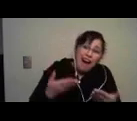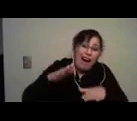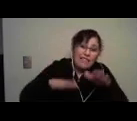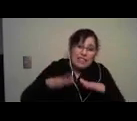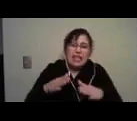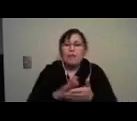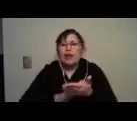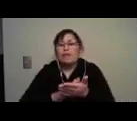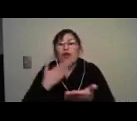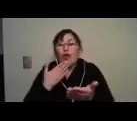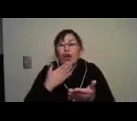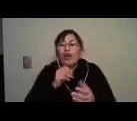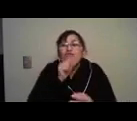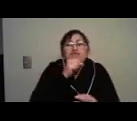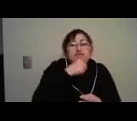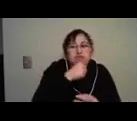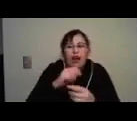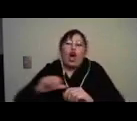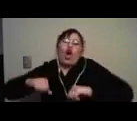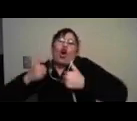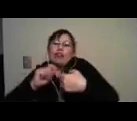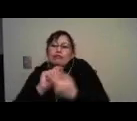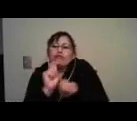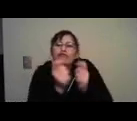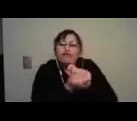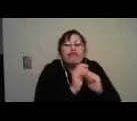a demencia, ¿ya? Hay personas más flexibles